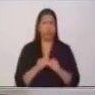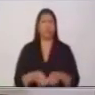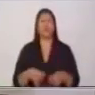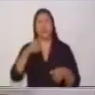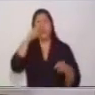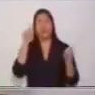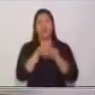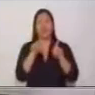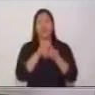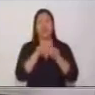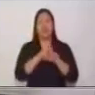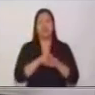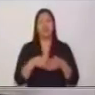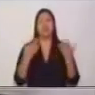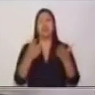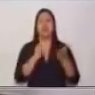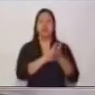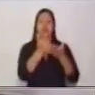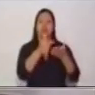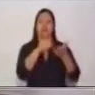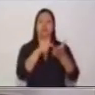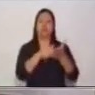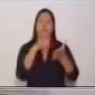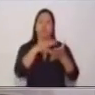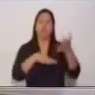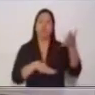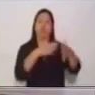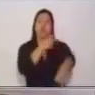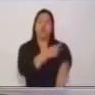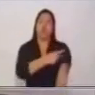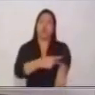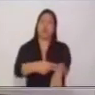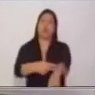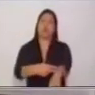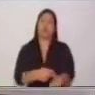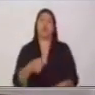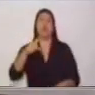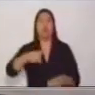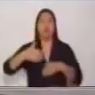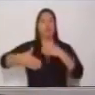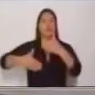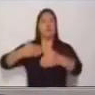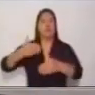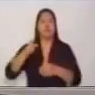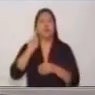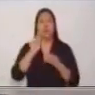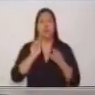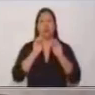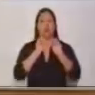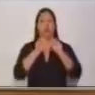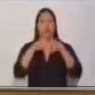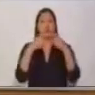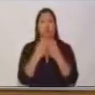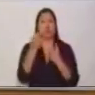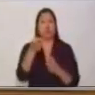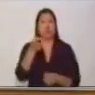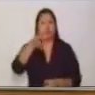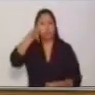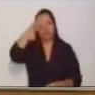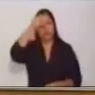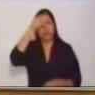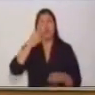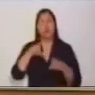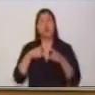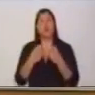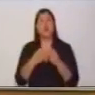narrativos. Es decir, en estas sesiones vamos a ir viendo cómo podemos caracterizar los